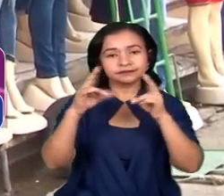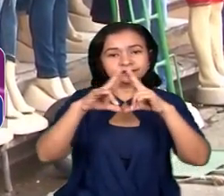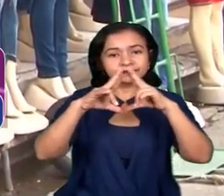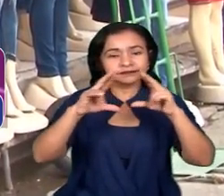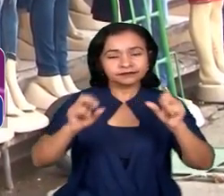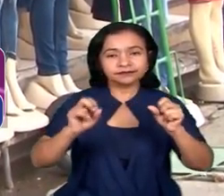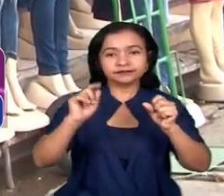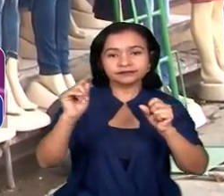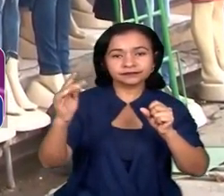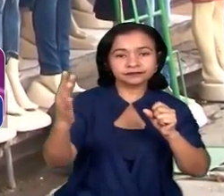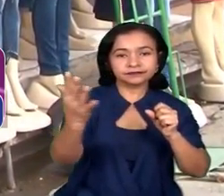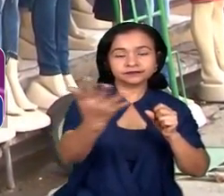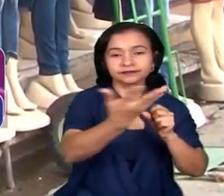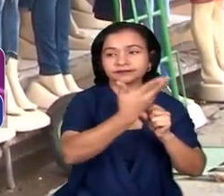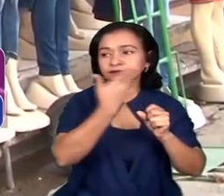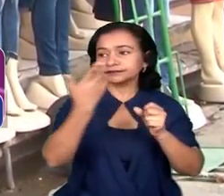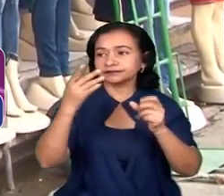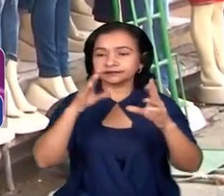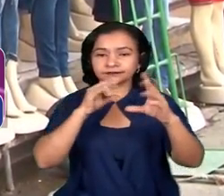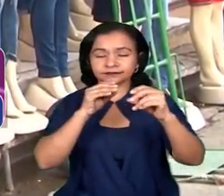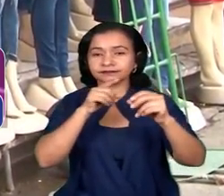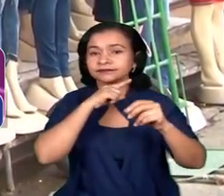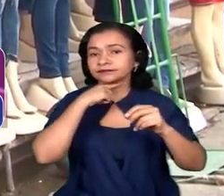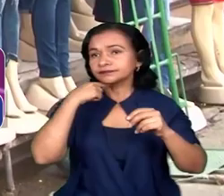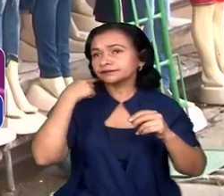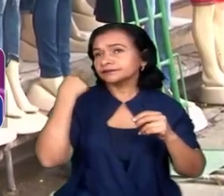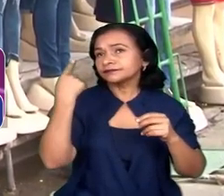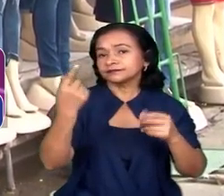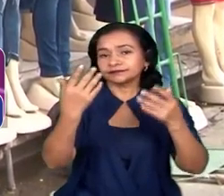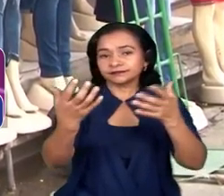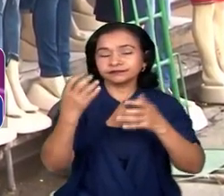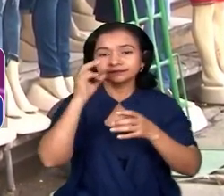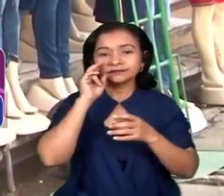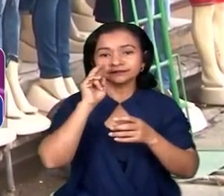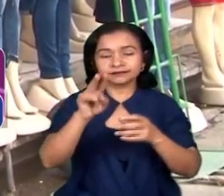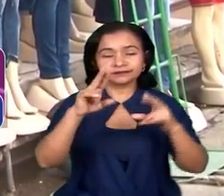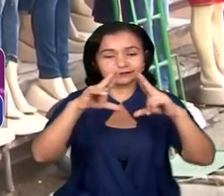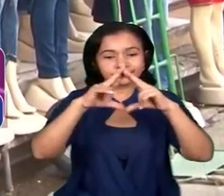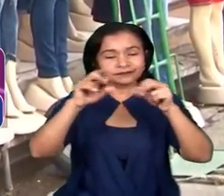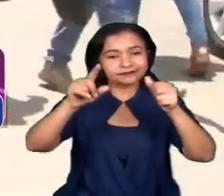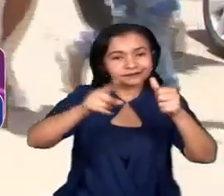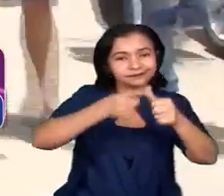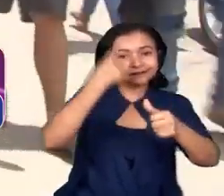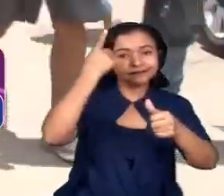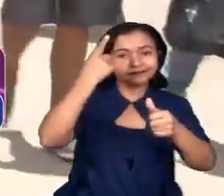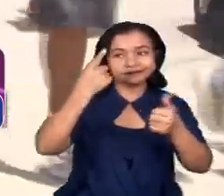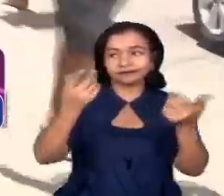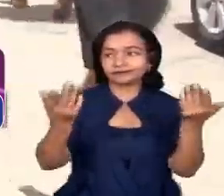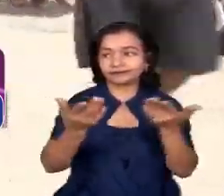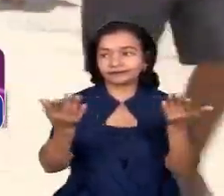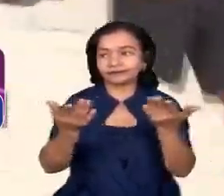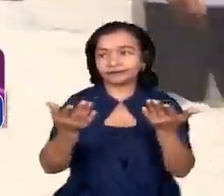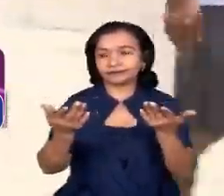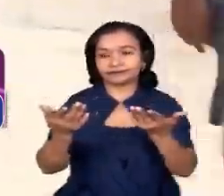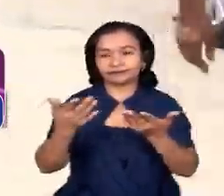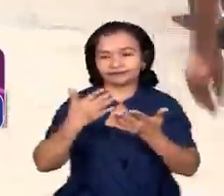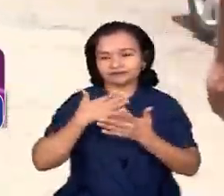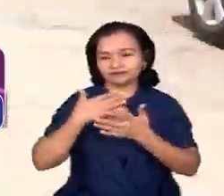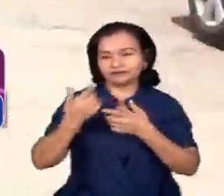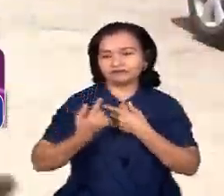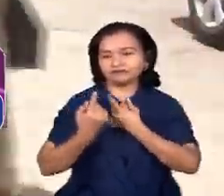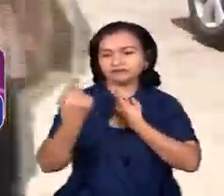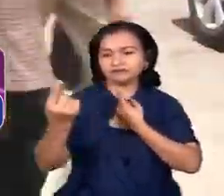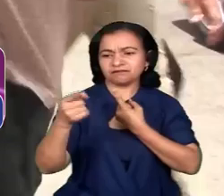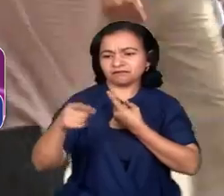nicaragüenses, dialoguemos, pero en un diálogo franco, donde querramos ver a Nicaragua primero, no ver los intereses míos ni los de los ellos,